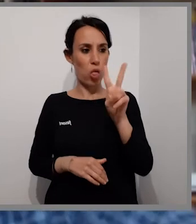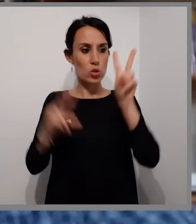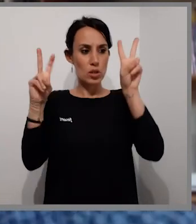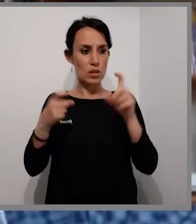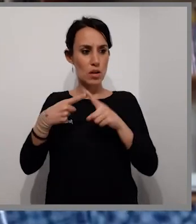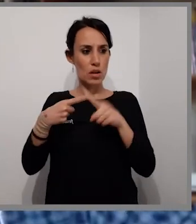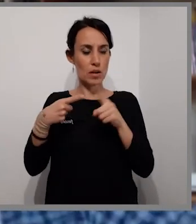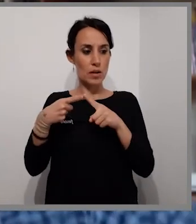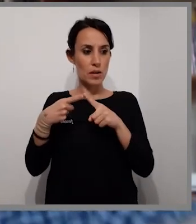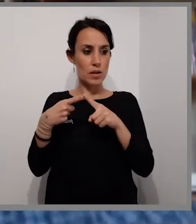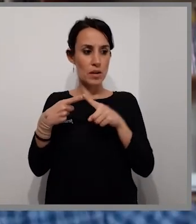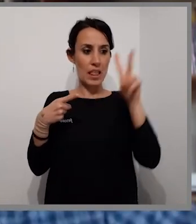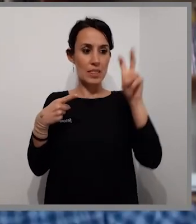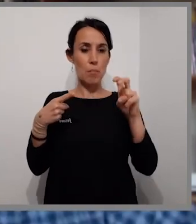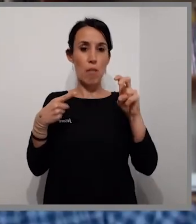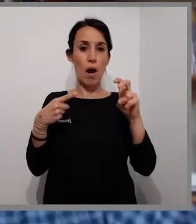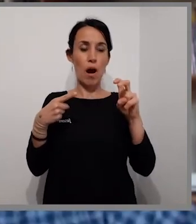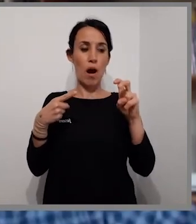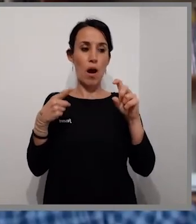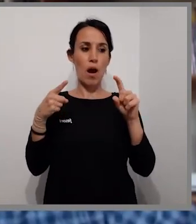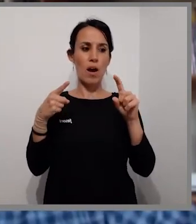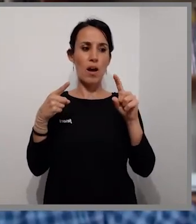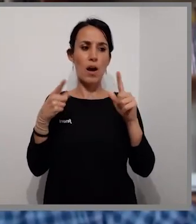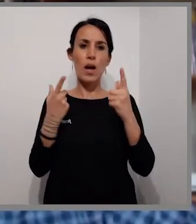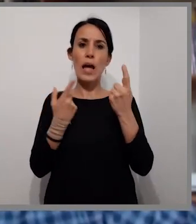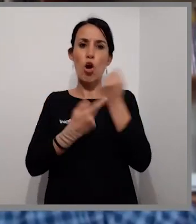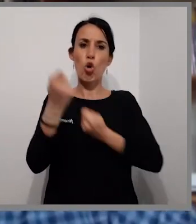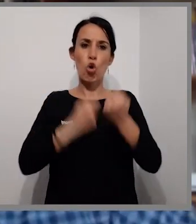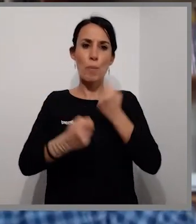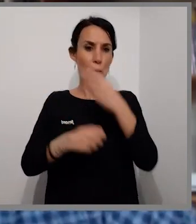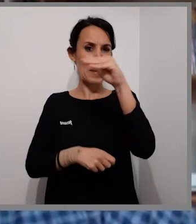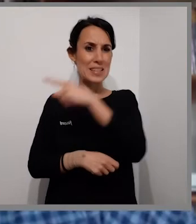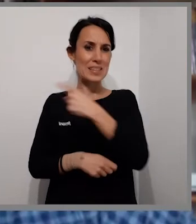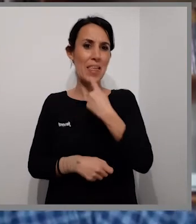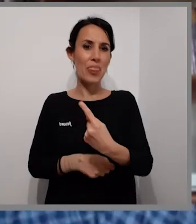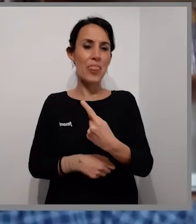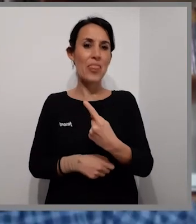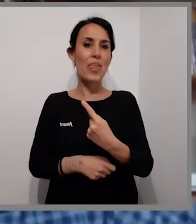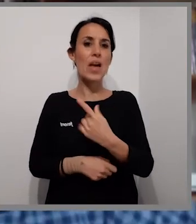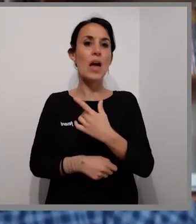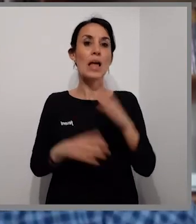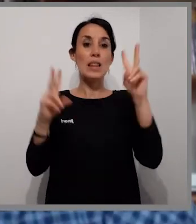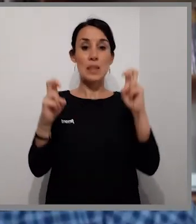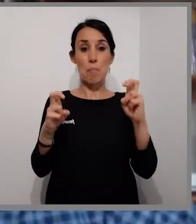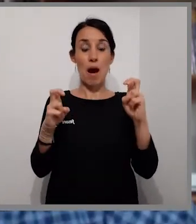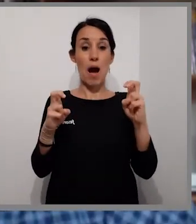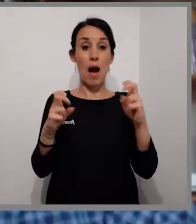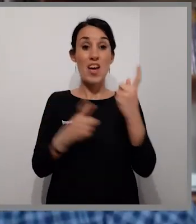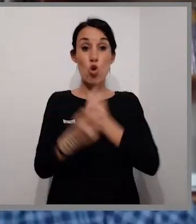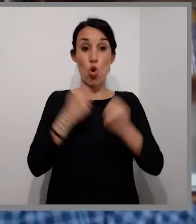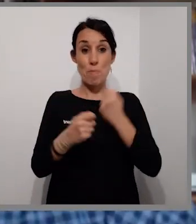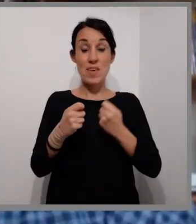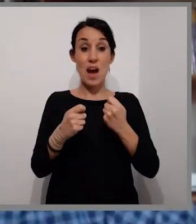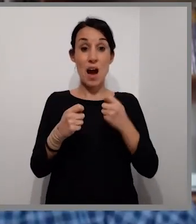era relativa al confinamiento económico. El presidente ha anunciado que tiene previsto levantar una parte del confinamiento